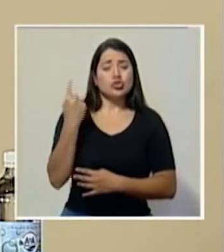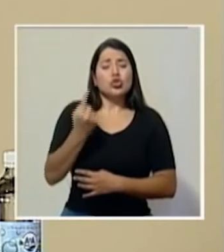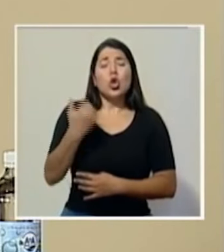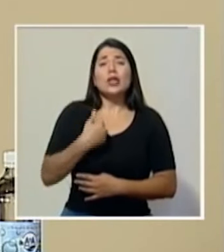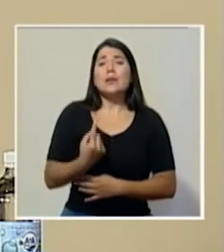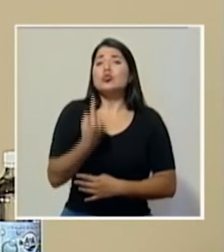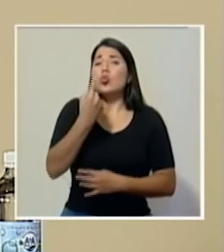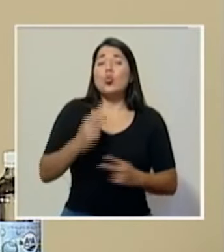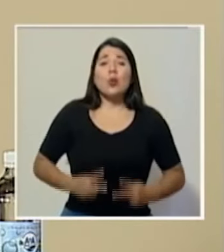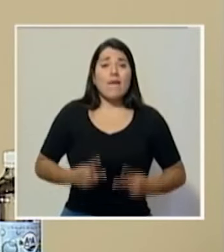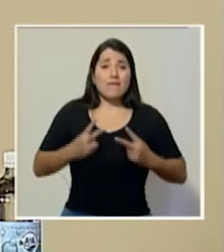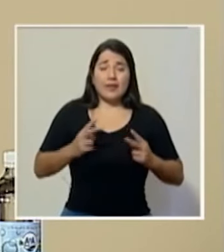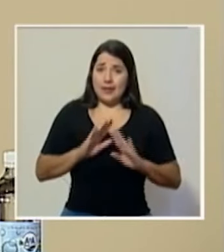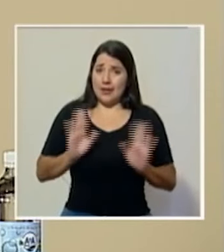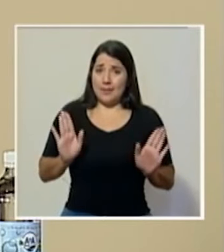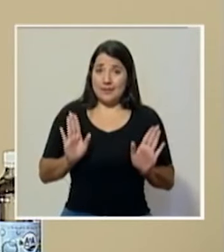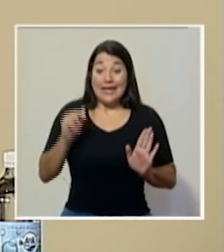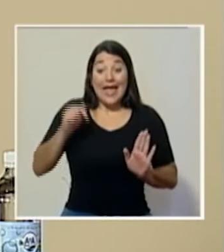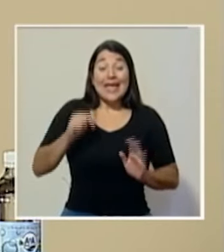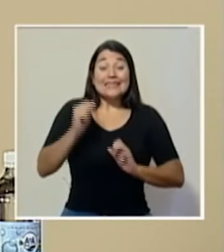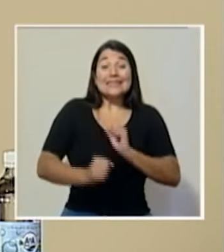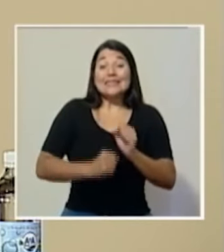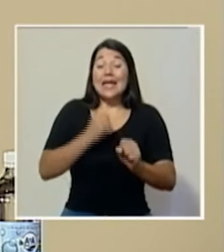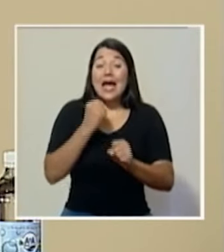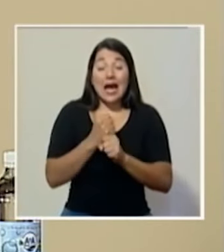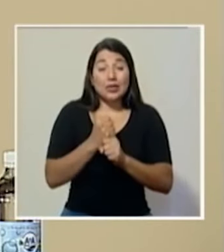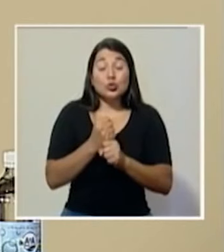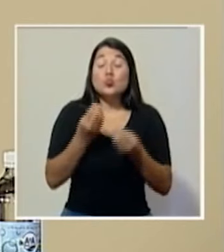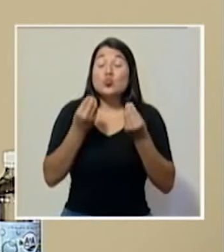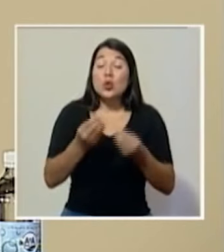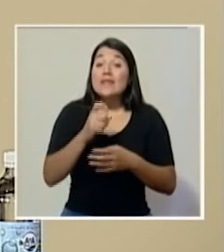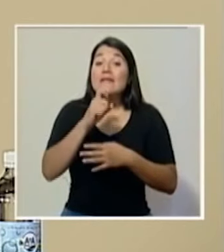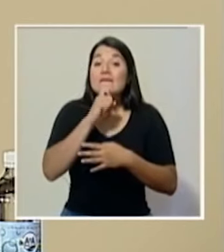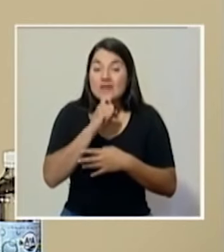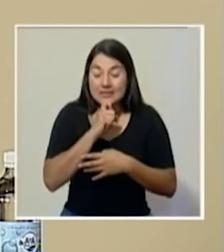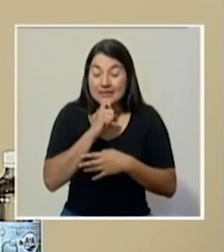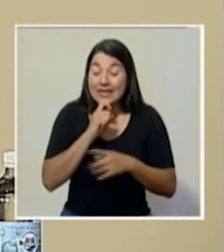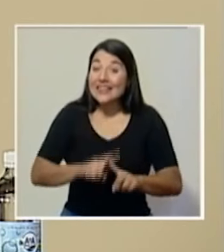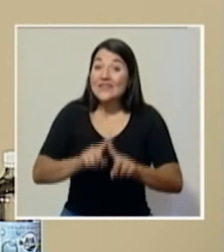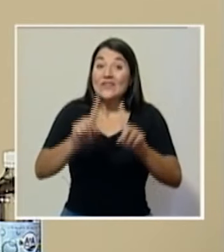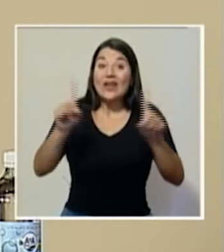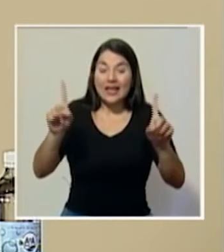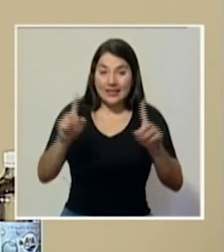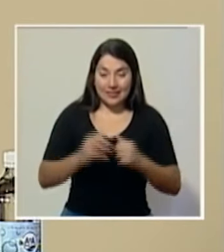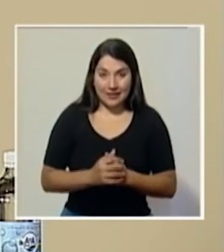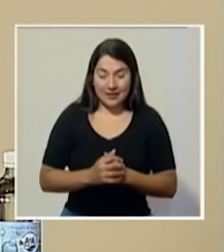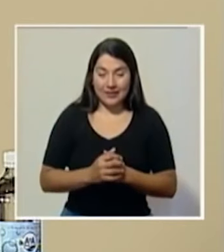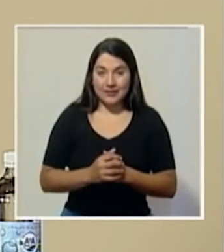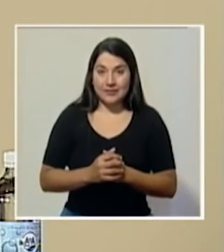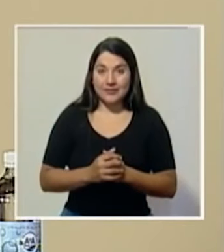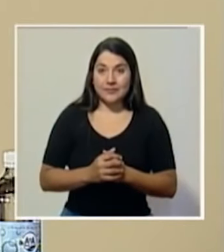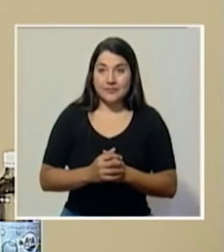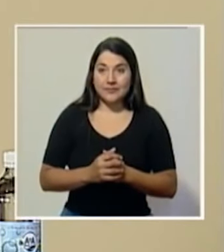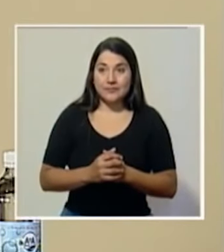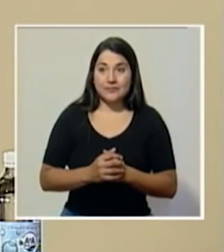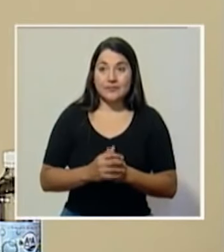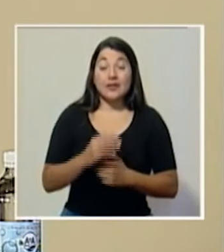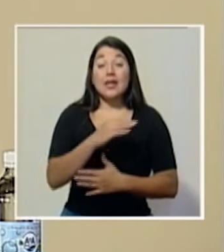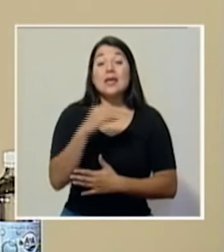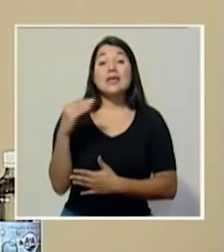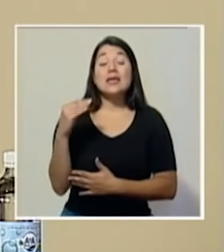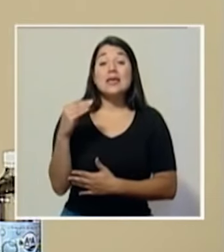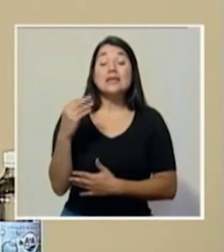vez. Este es un año sumamente difícil, particular, diferente. Y